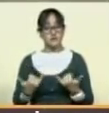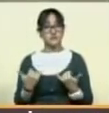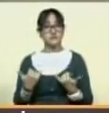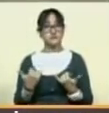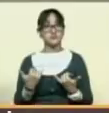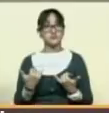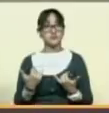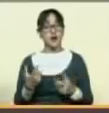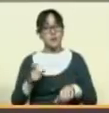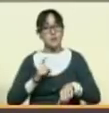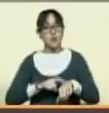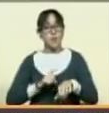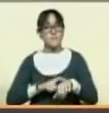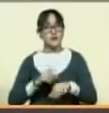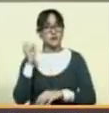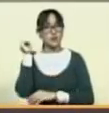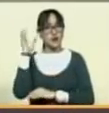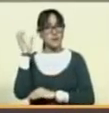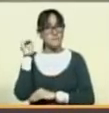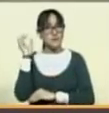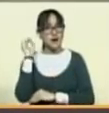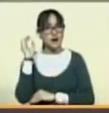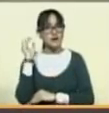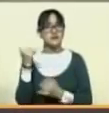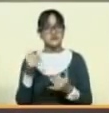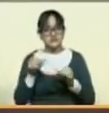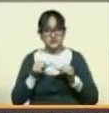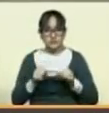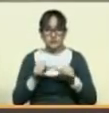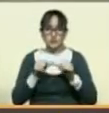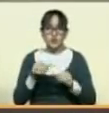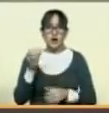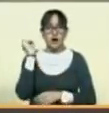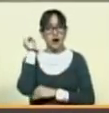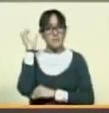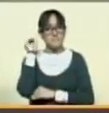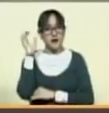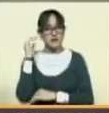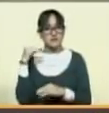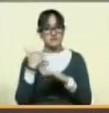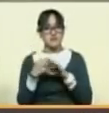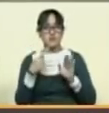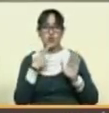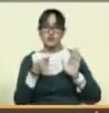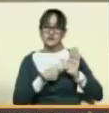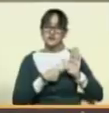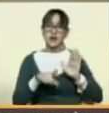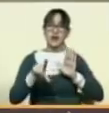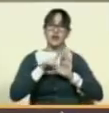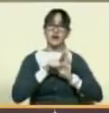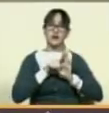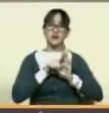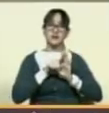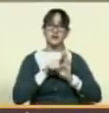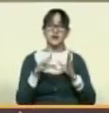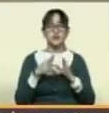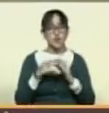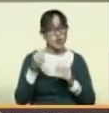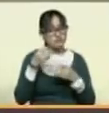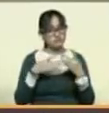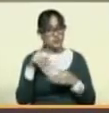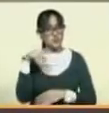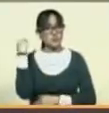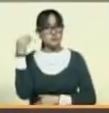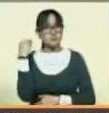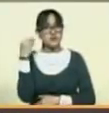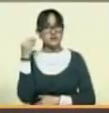vamos a aplicar en momentos de campaña, vamos a hacer seguimiento de campaña tal como lo establece la ley, y aquellos donde nosotros